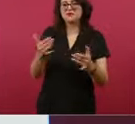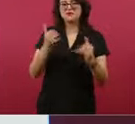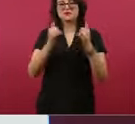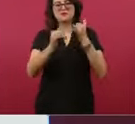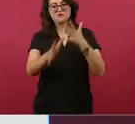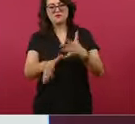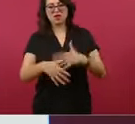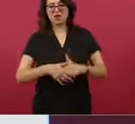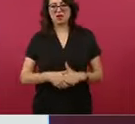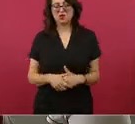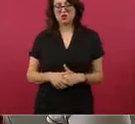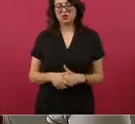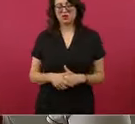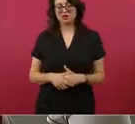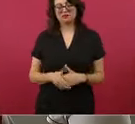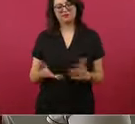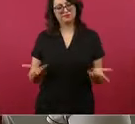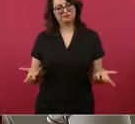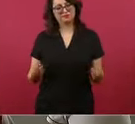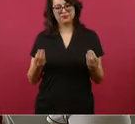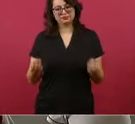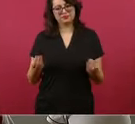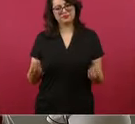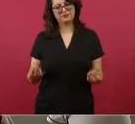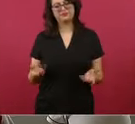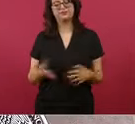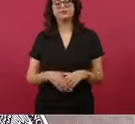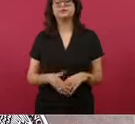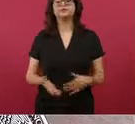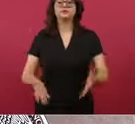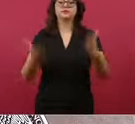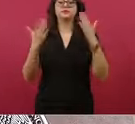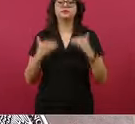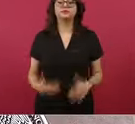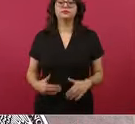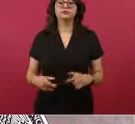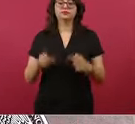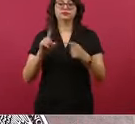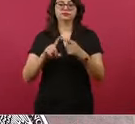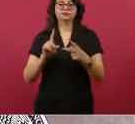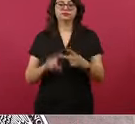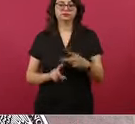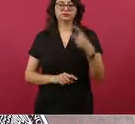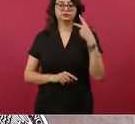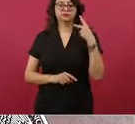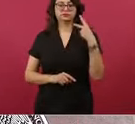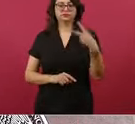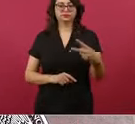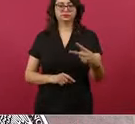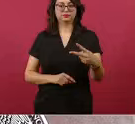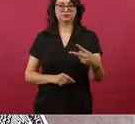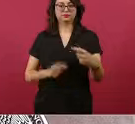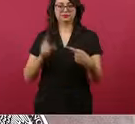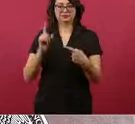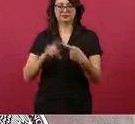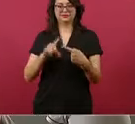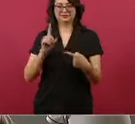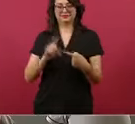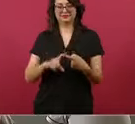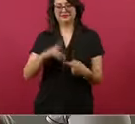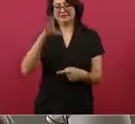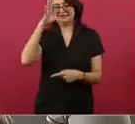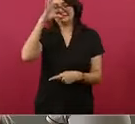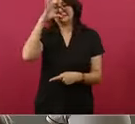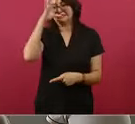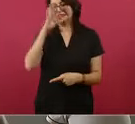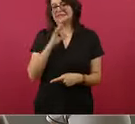Tenemos dos cosas para terminar. ¿Qué creen? Les traemos el resbalón de la semana de la oposición. Vamos a ver este